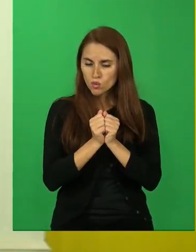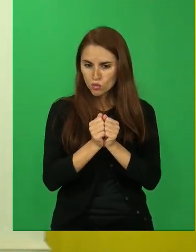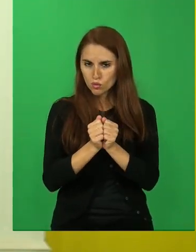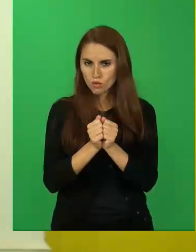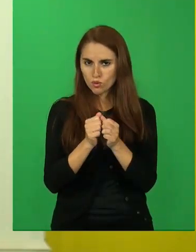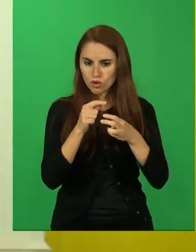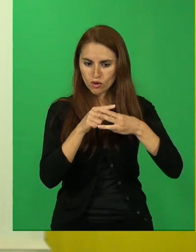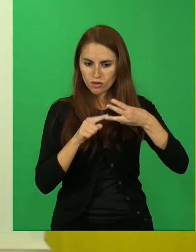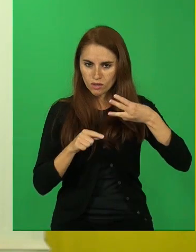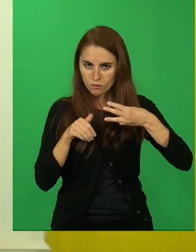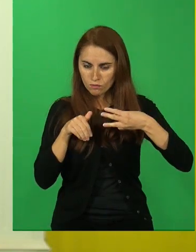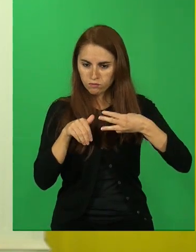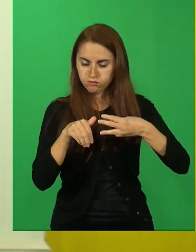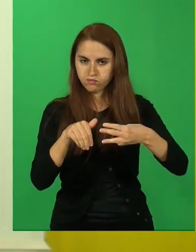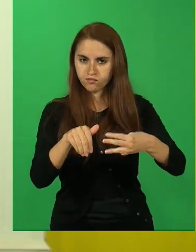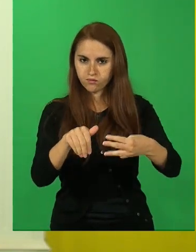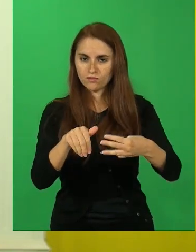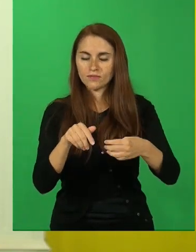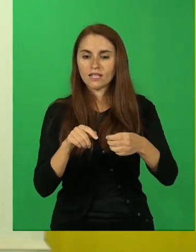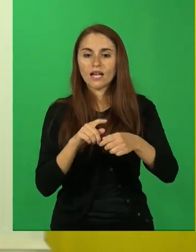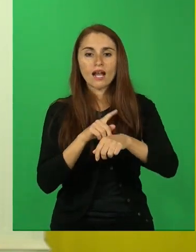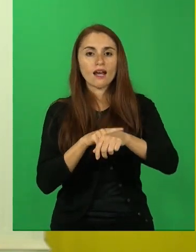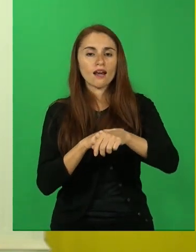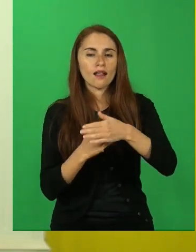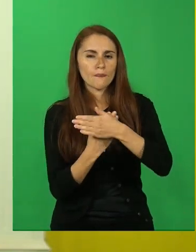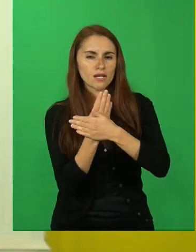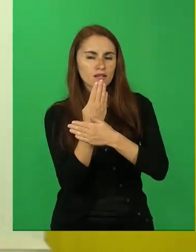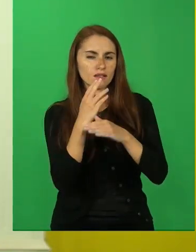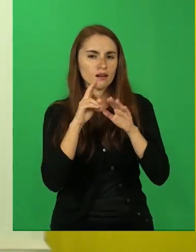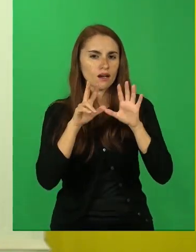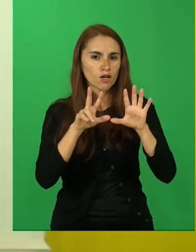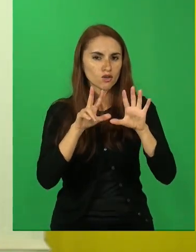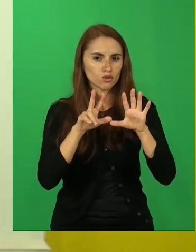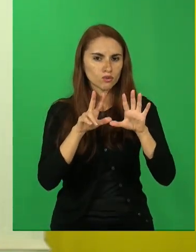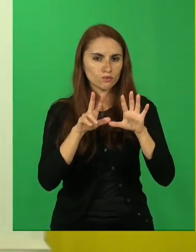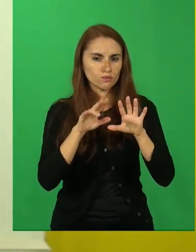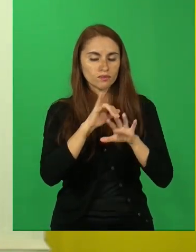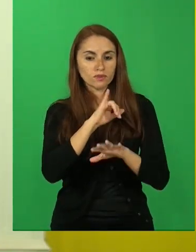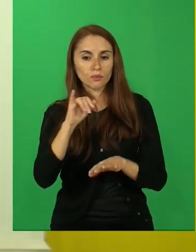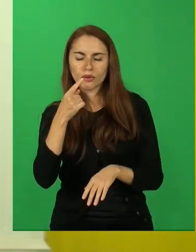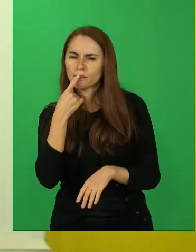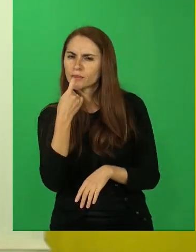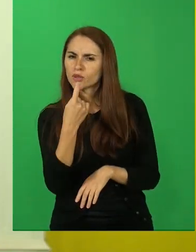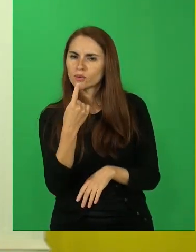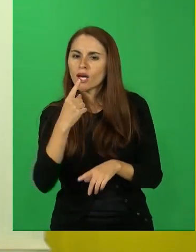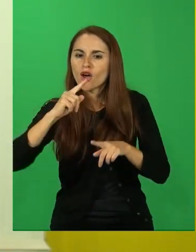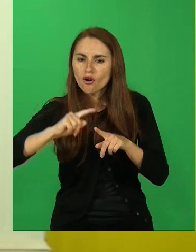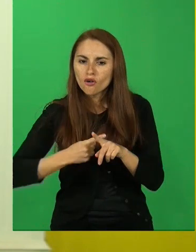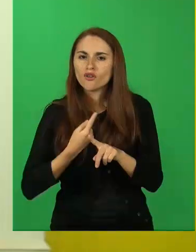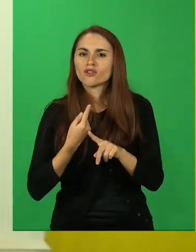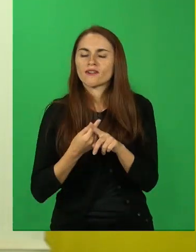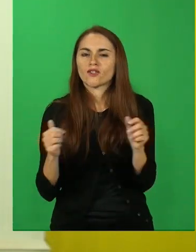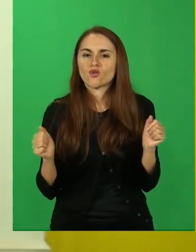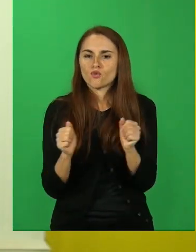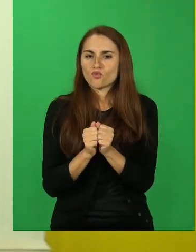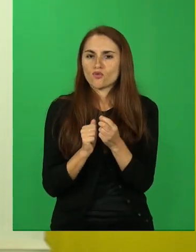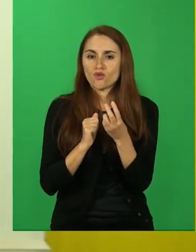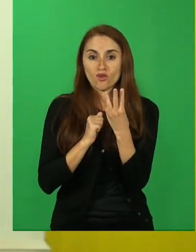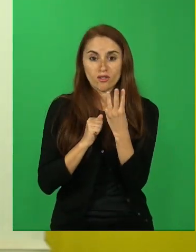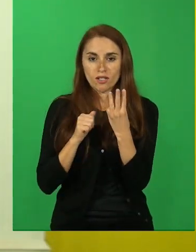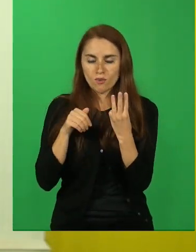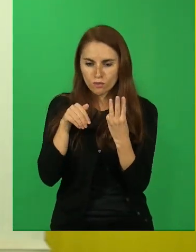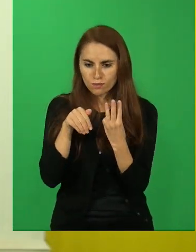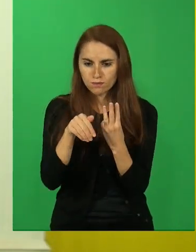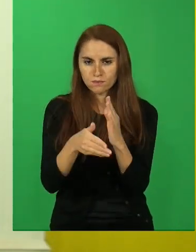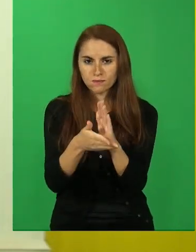y, ¿no es cierto?, nos están preguntando cuándo vuelven a salir todos juntos otra vez. ¿Qué es lo que